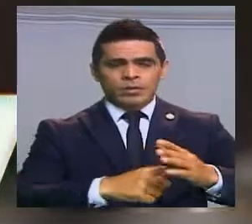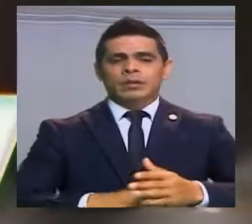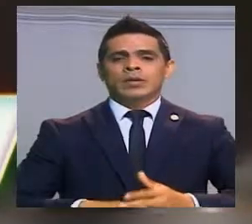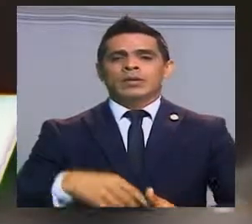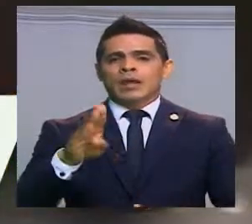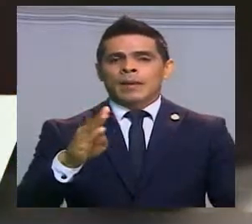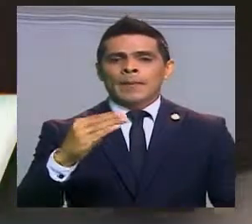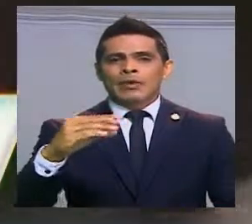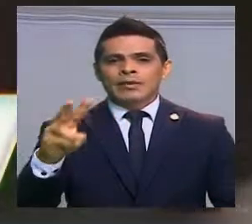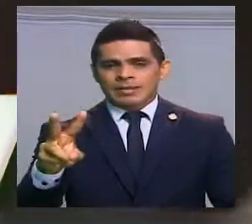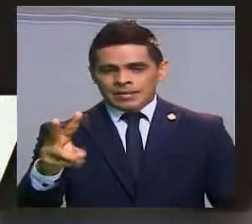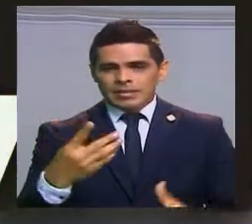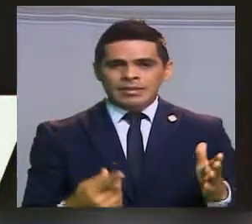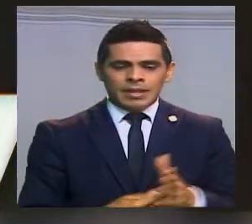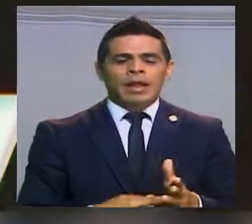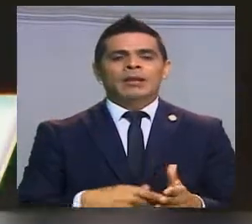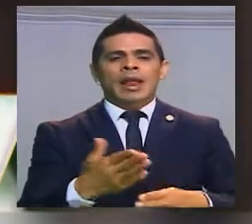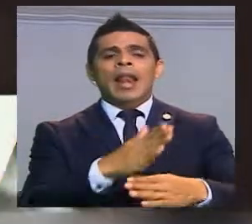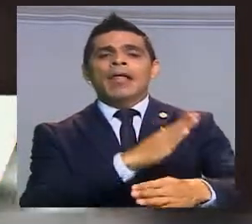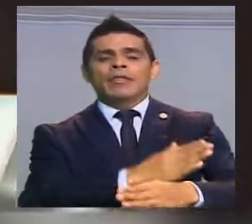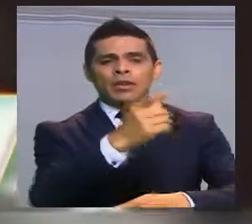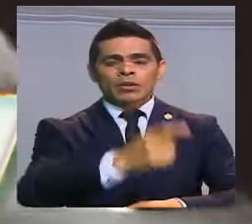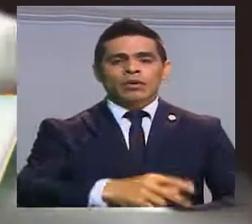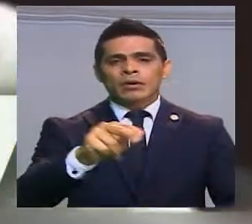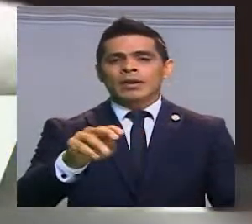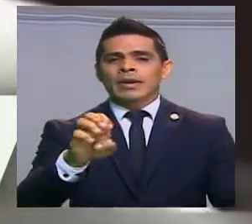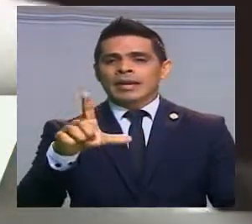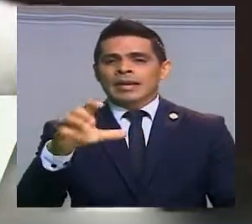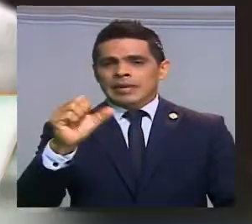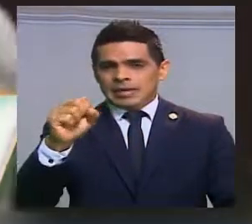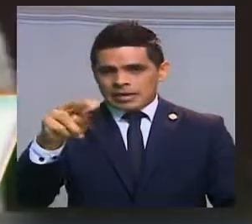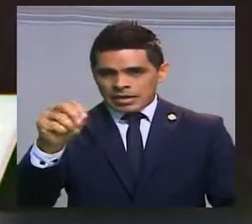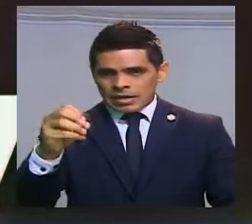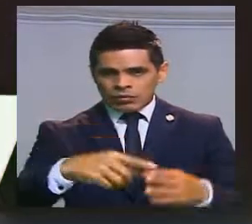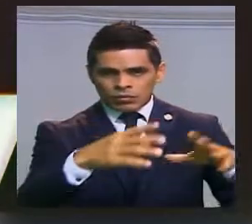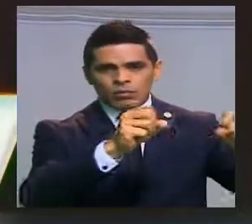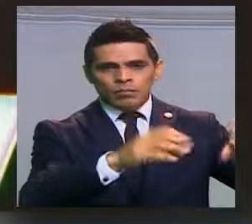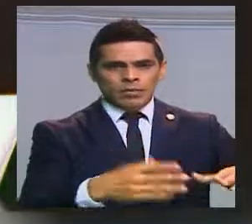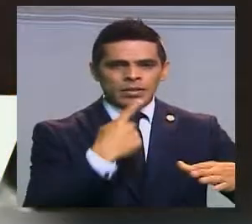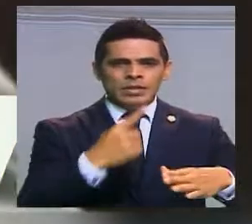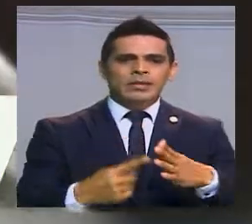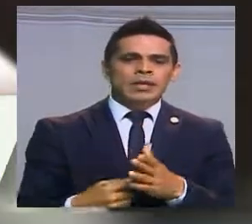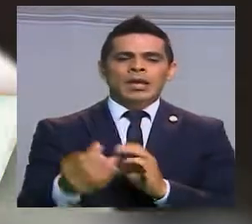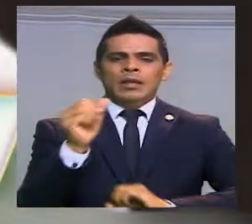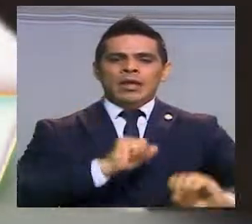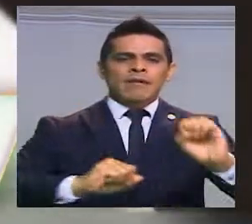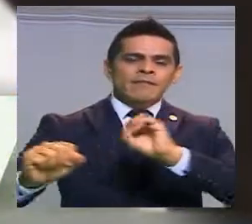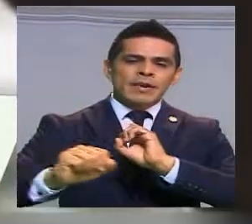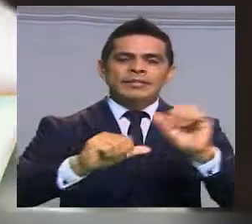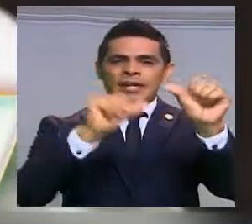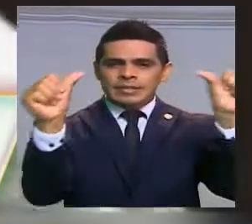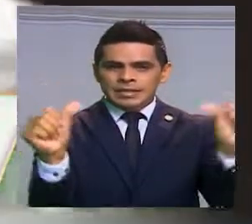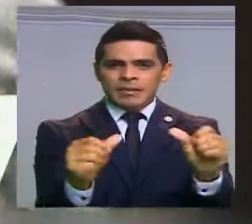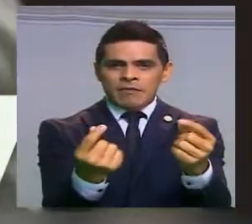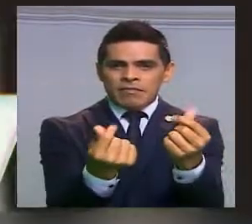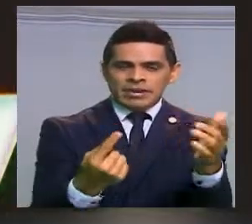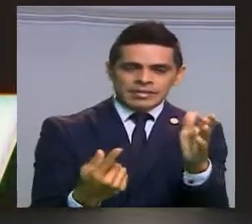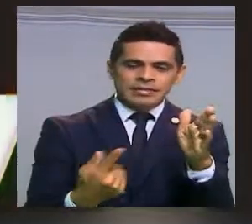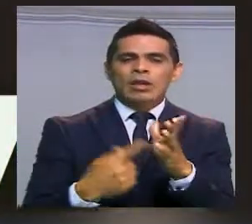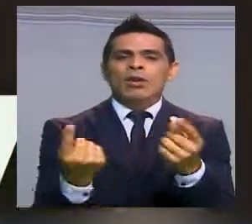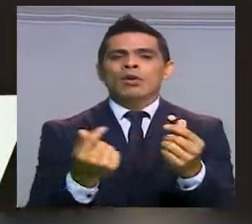conocerse la renuncia de Nelson Meréndez, quien ocupaba el cargo. El jefe de Estado venezolano informó que la medida busca la defensa del sistema financiero y la economía